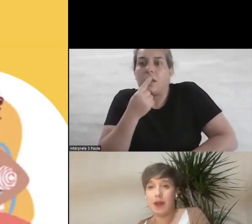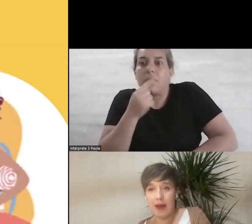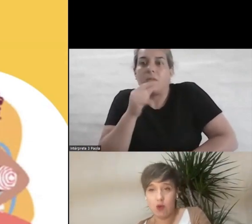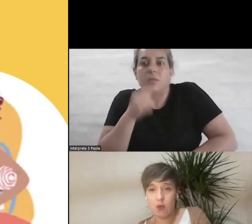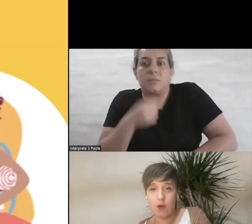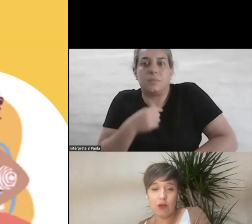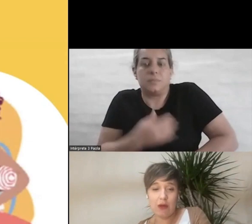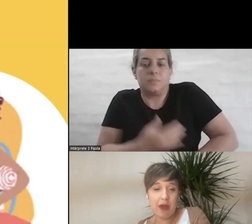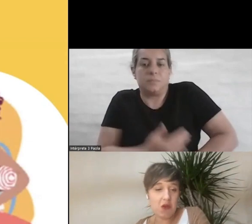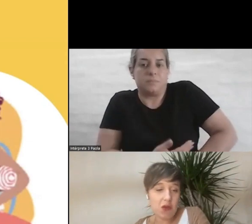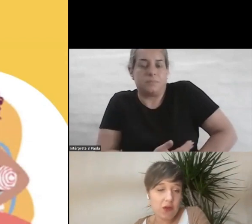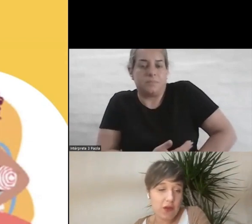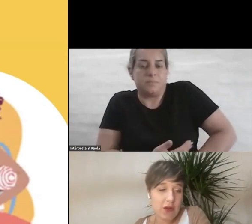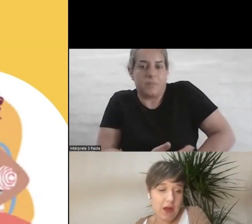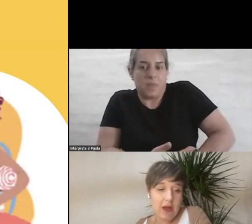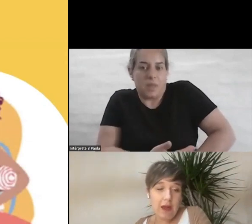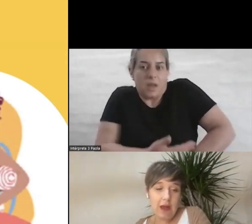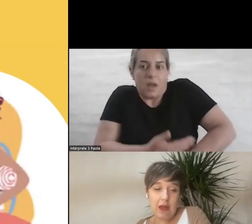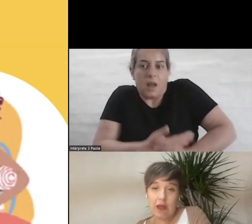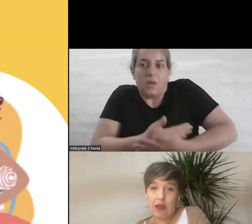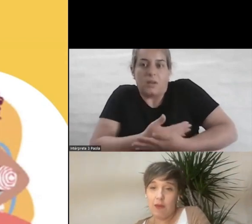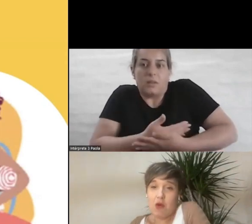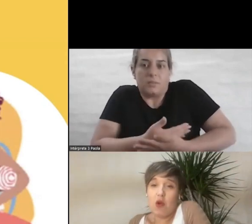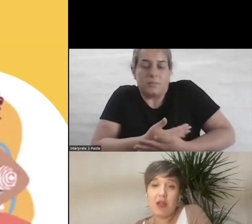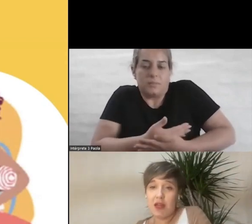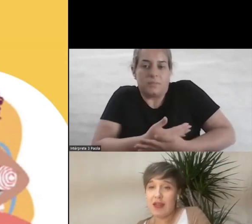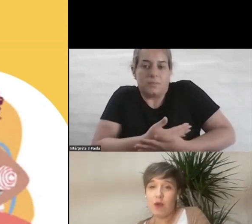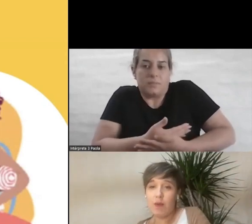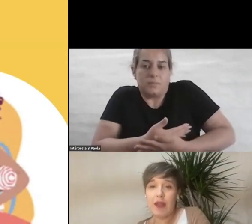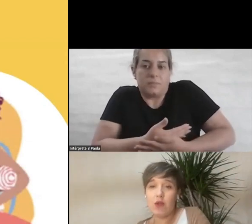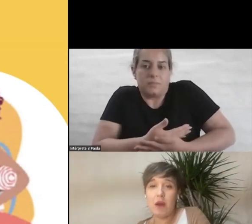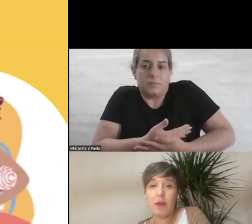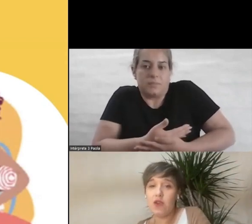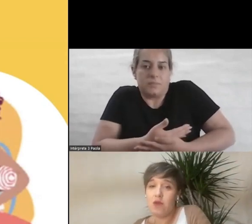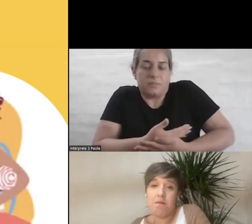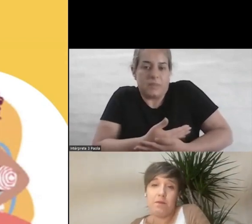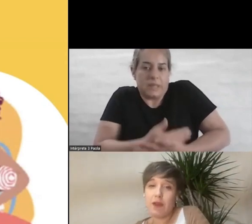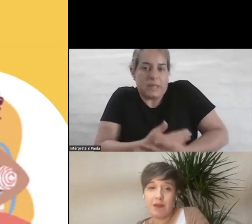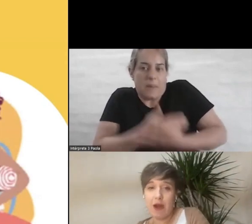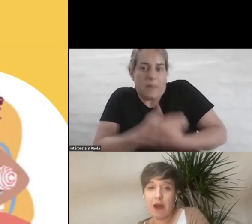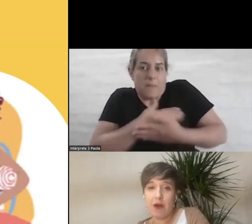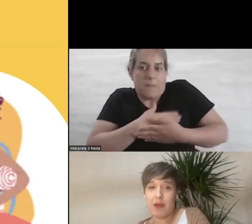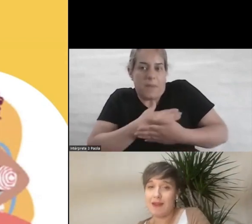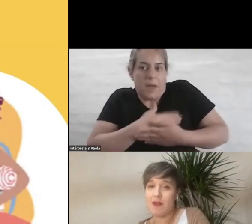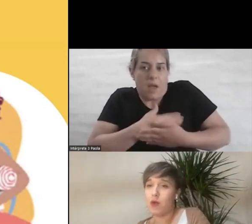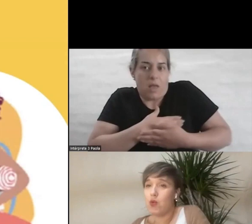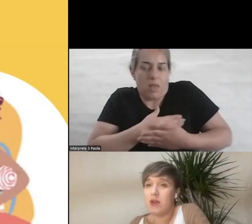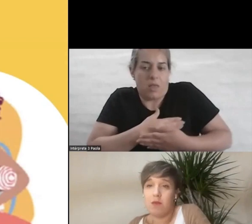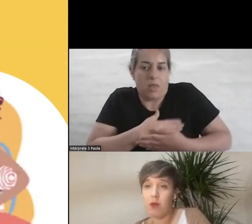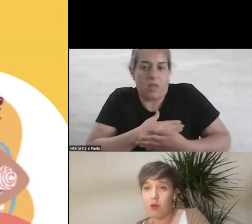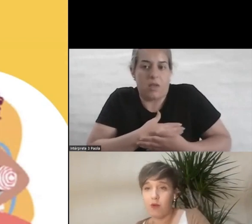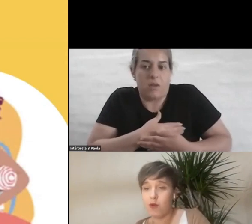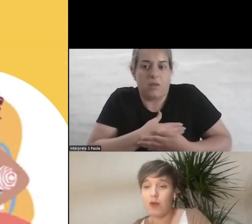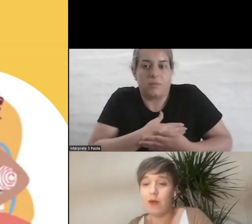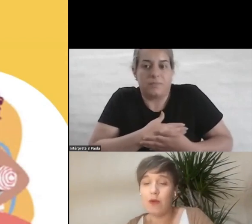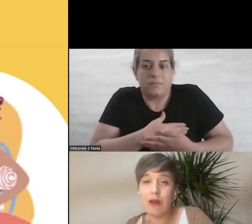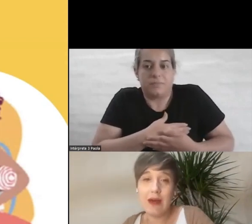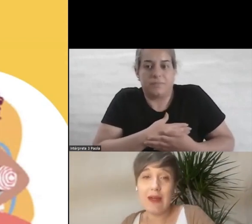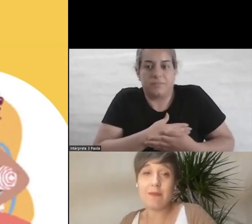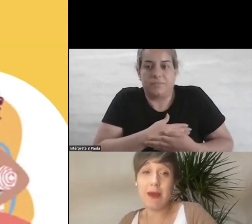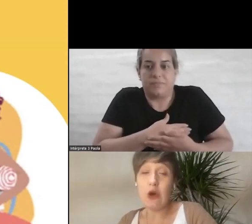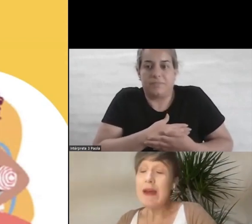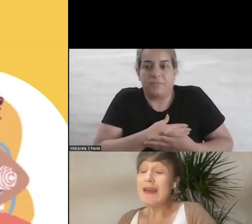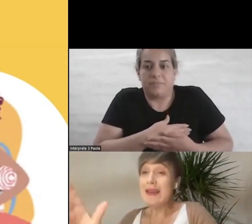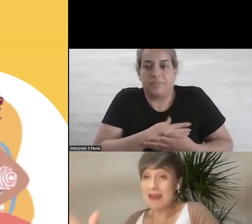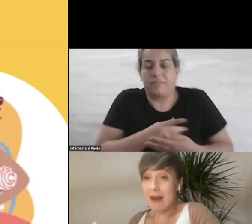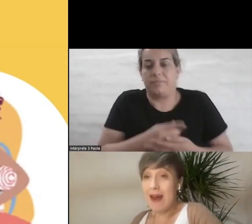espontáneamente lo acercamos un poquito hacia nosotros y bueno, lo que sí que esté muy pegadito al pecho. Ya conocéis estas posturas, son, bueno, pues posturas muy